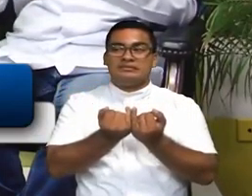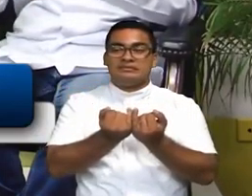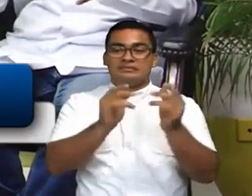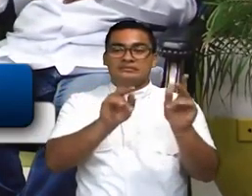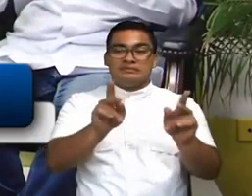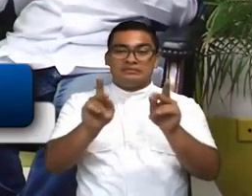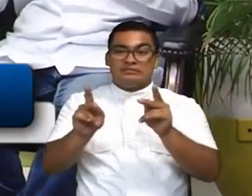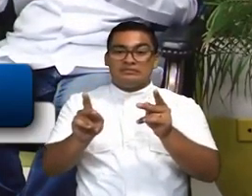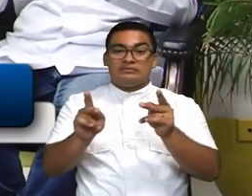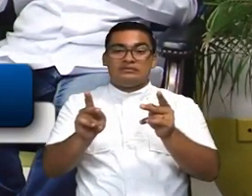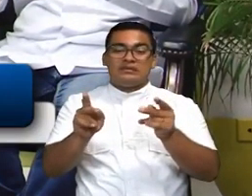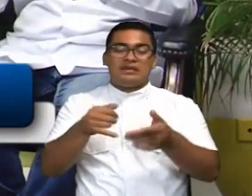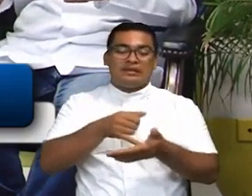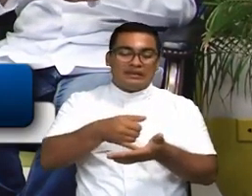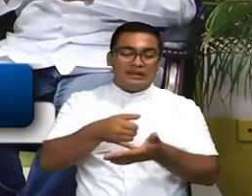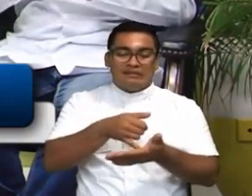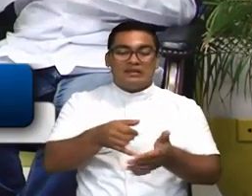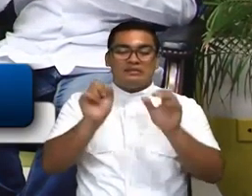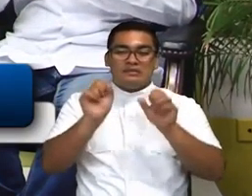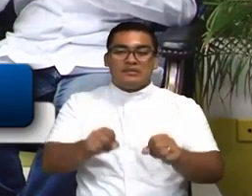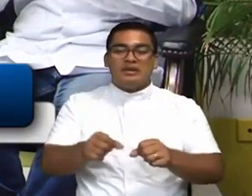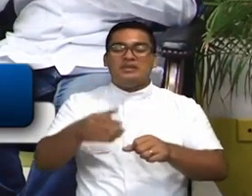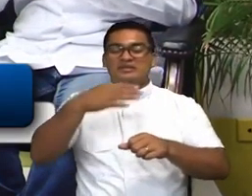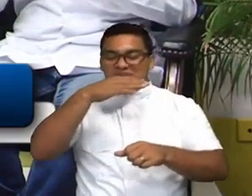las personas más susceptibles a tener